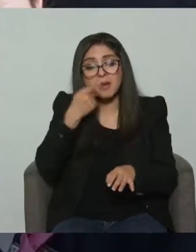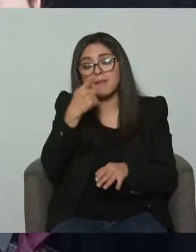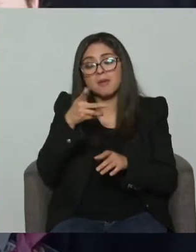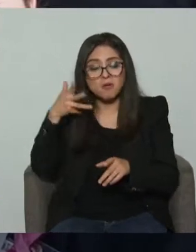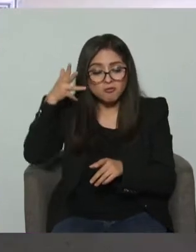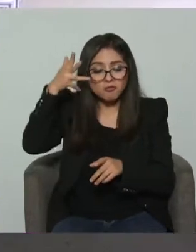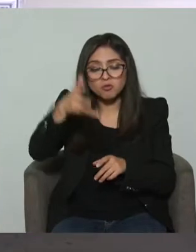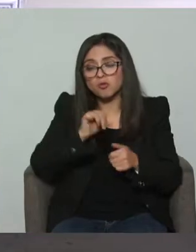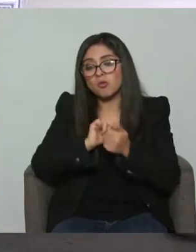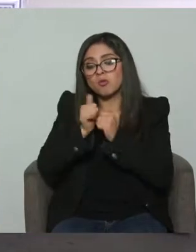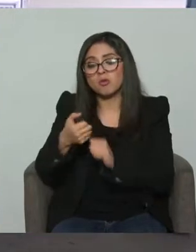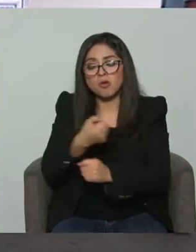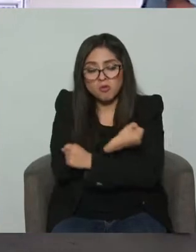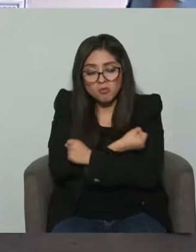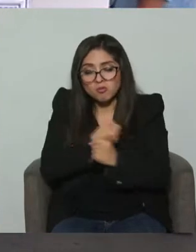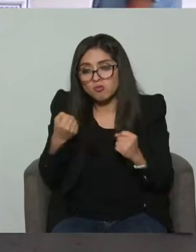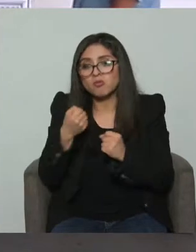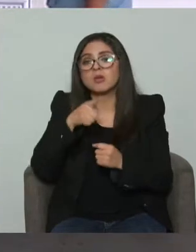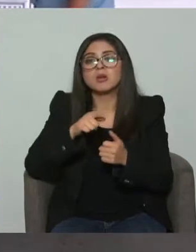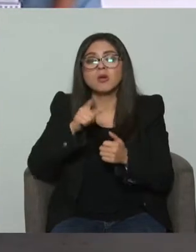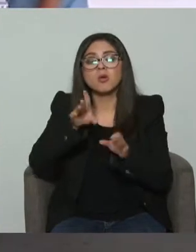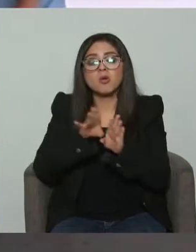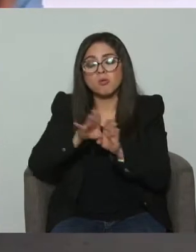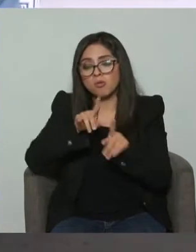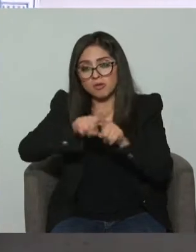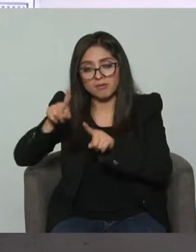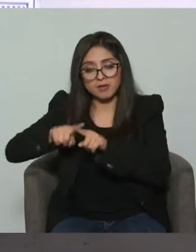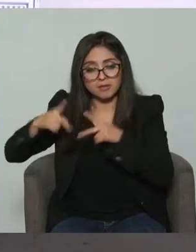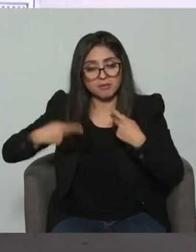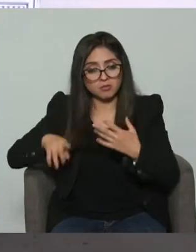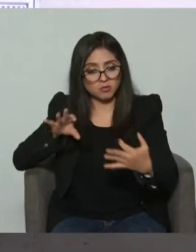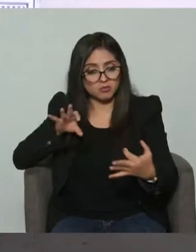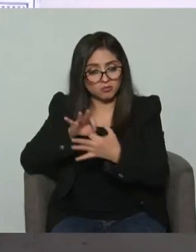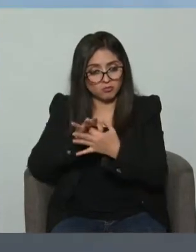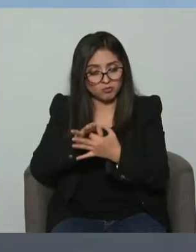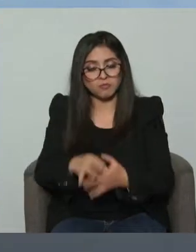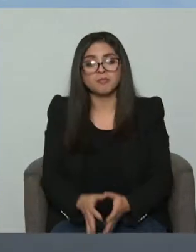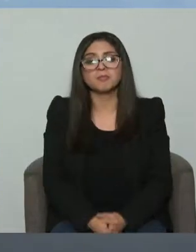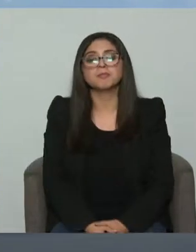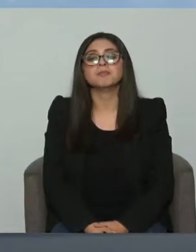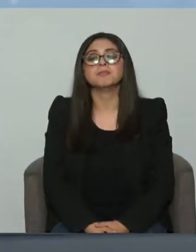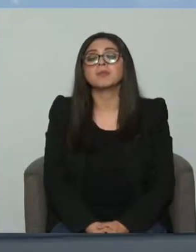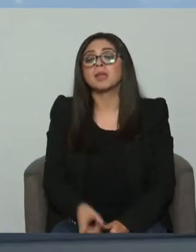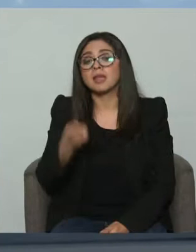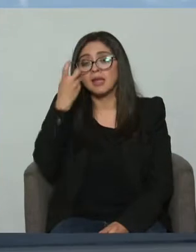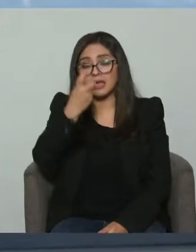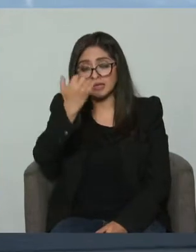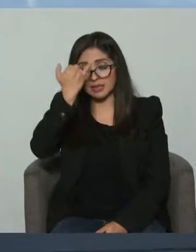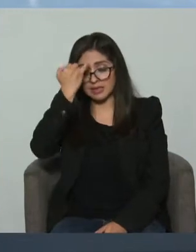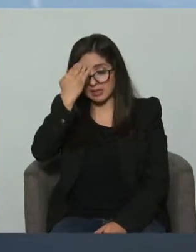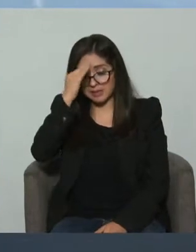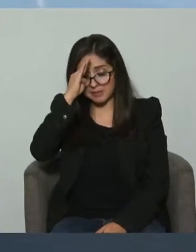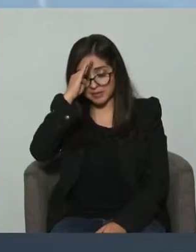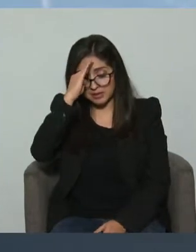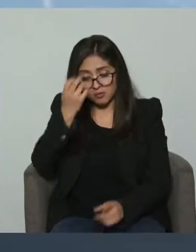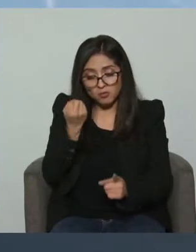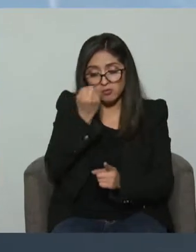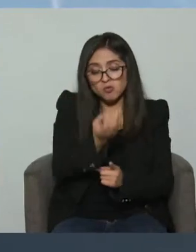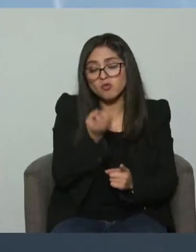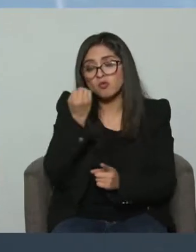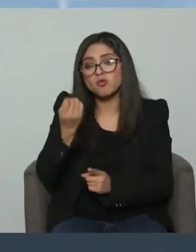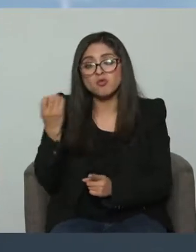la obesidad que también está asociada a esta condición. Entonces, ese es el enfoque que estamos dando y la formación, por supuesto, va a